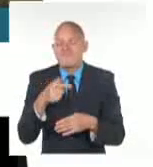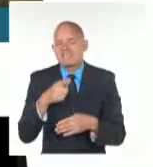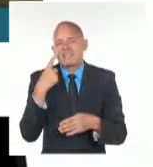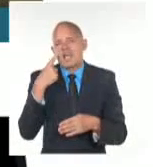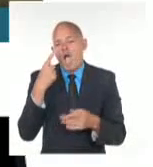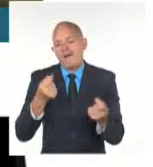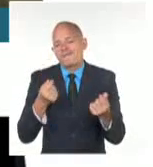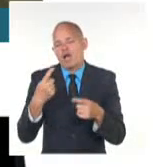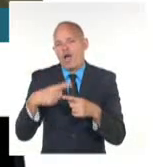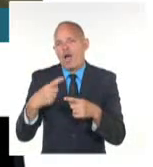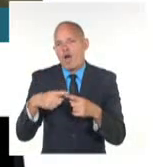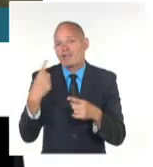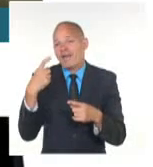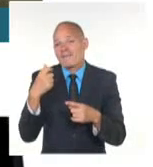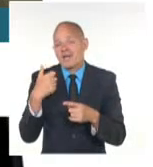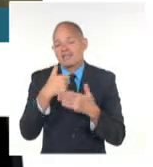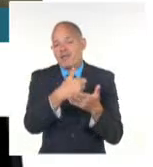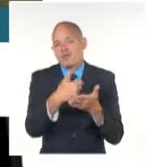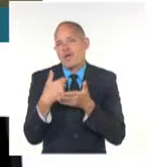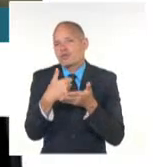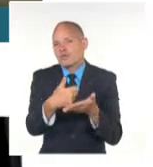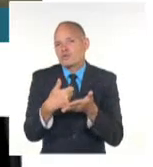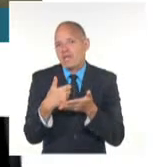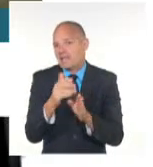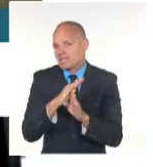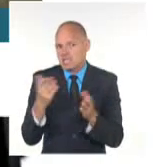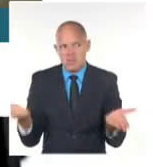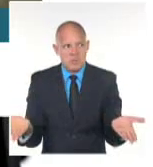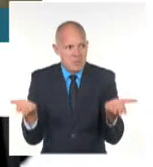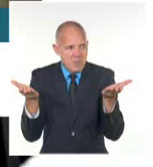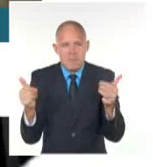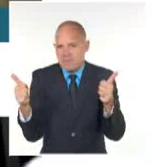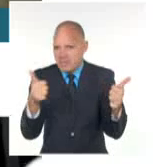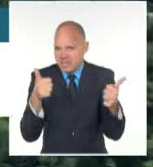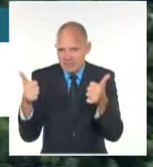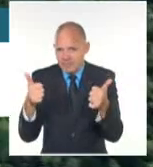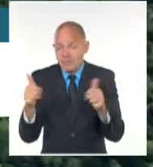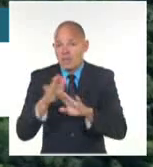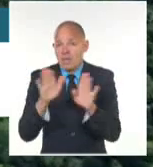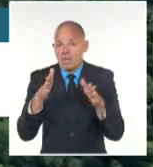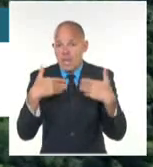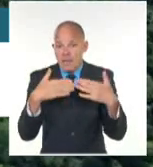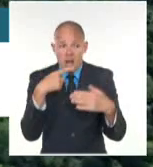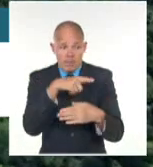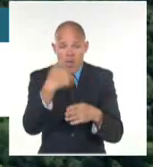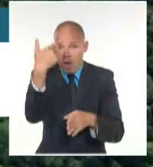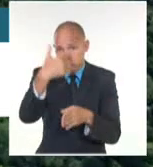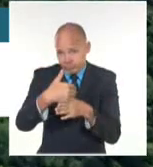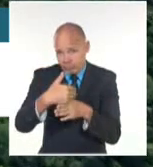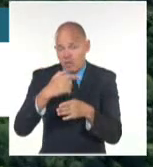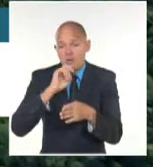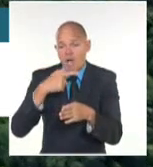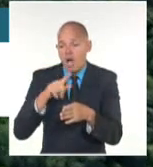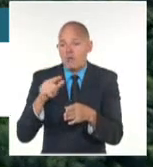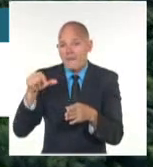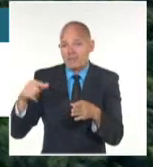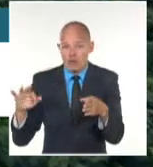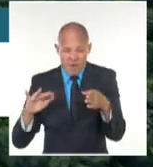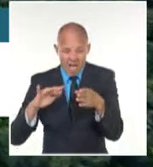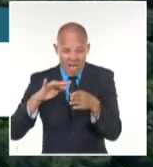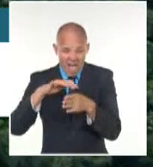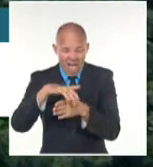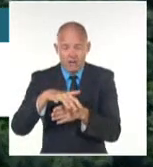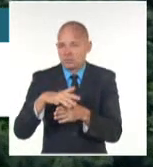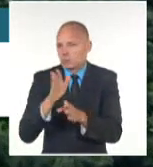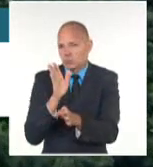mejorando la economía de los países del sur. El Servicio Nacional de Fronteras de Panamá tomó la semana pasada medidas para controlar la masiva migración irregular que